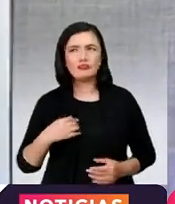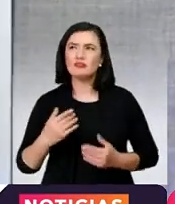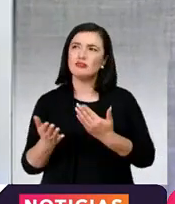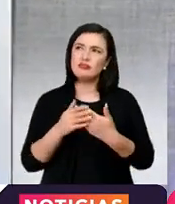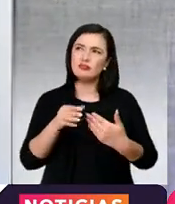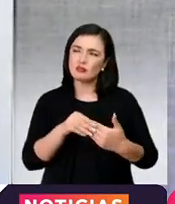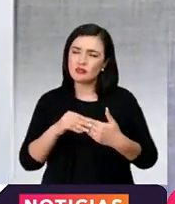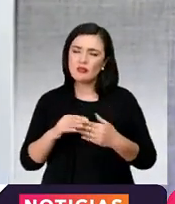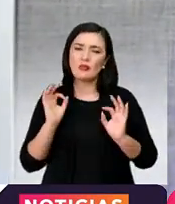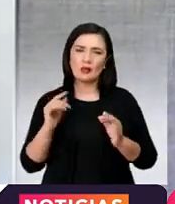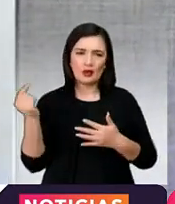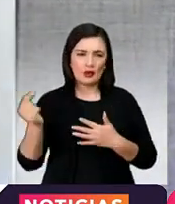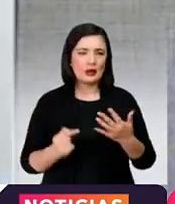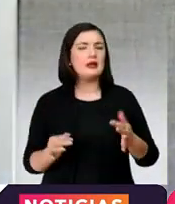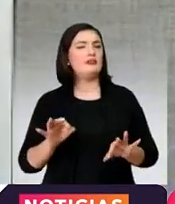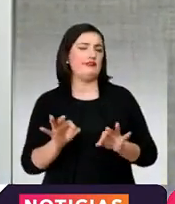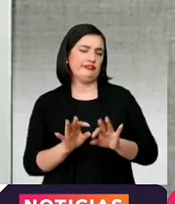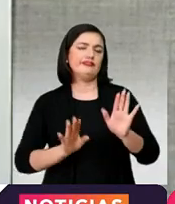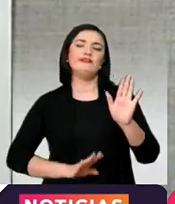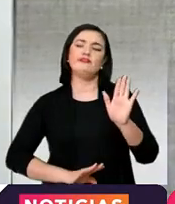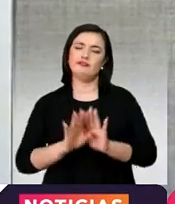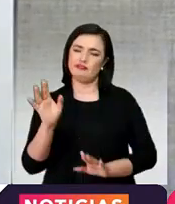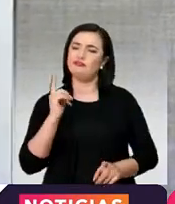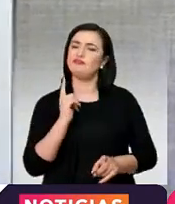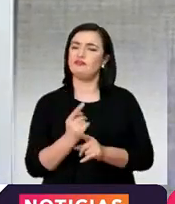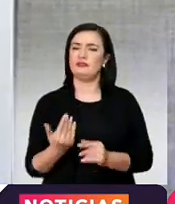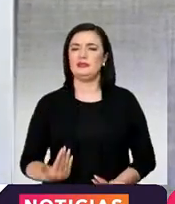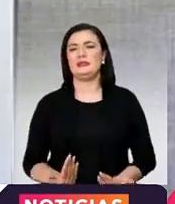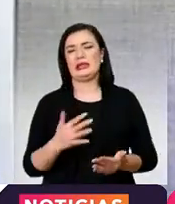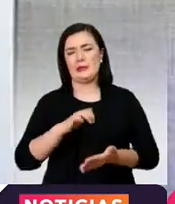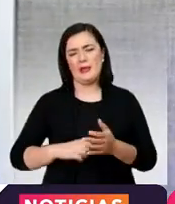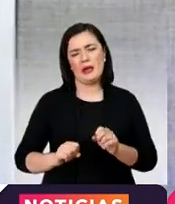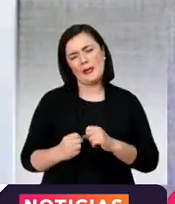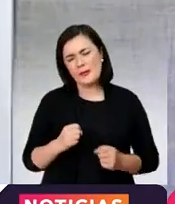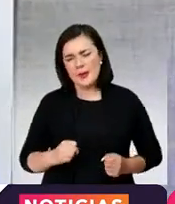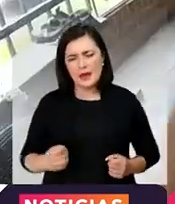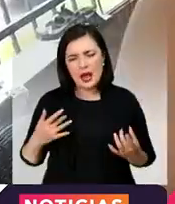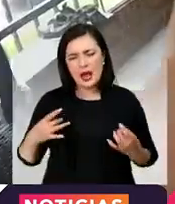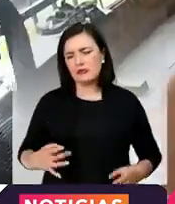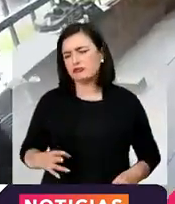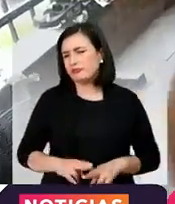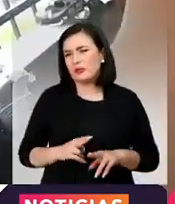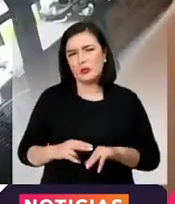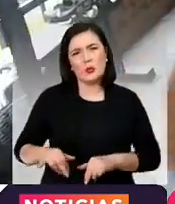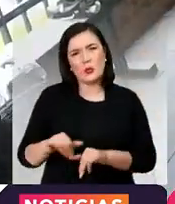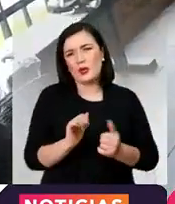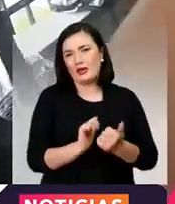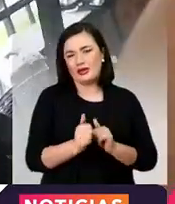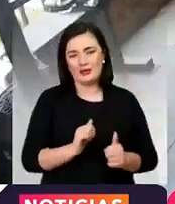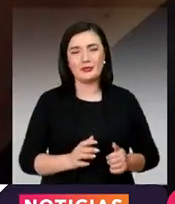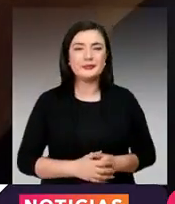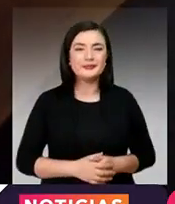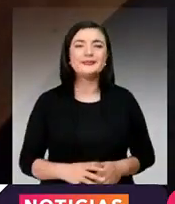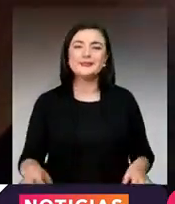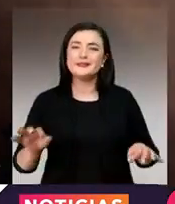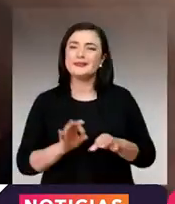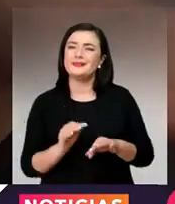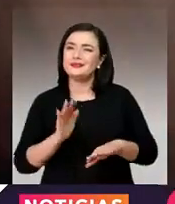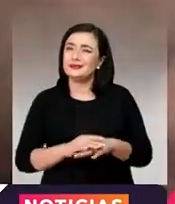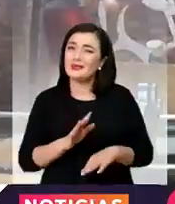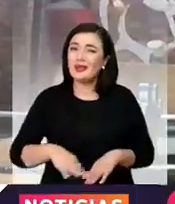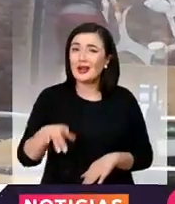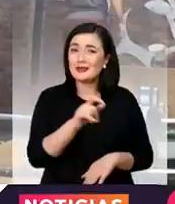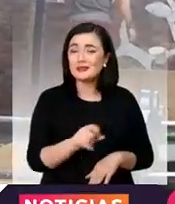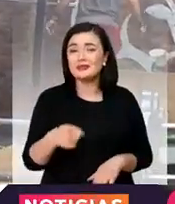básicamente estos van a ser los secretos para evitar una lesión como en cualquier otra disciplina. Así que el mensaje es claro para todas aquellas personas